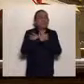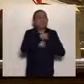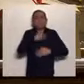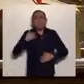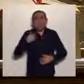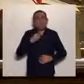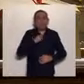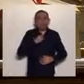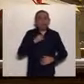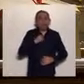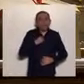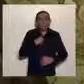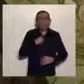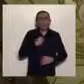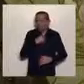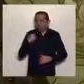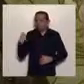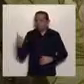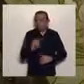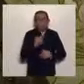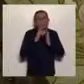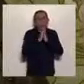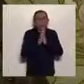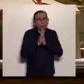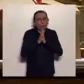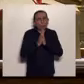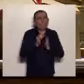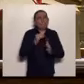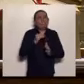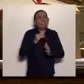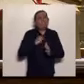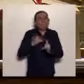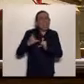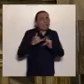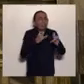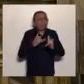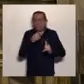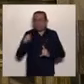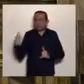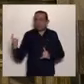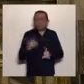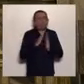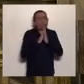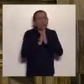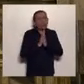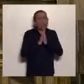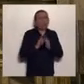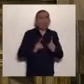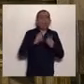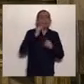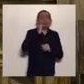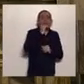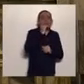de las vocaciones, ruega por nosotros. San José, ruega por nosotros. Bueno, algunos